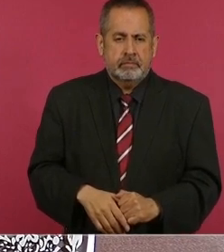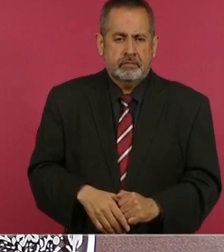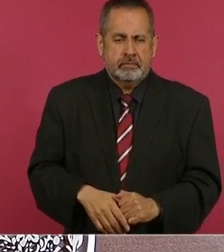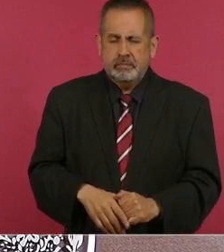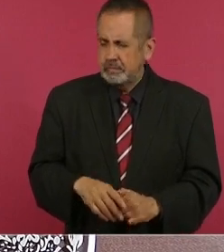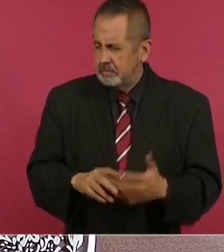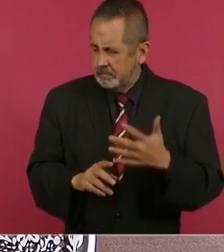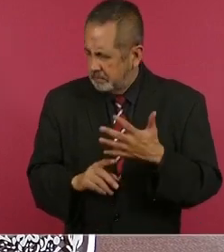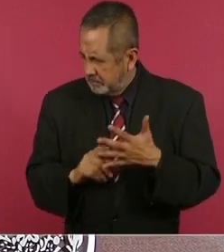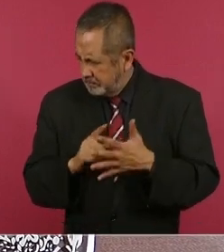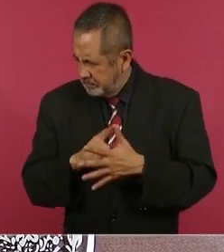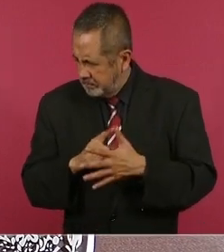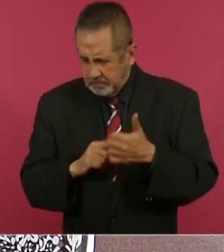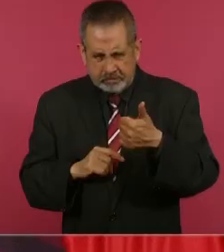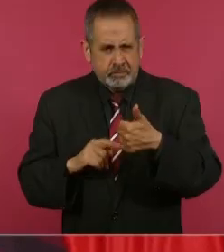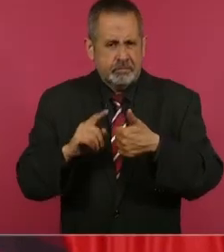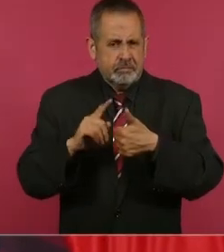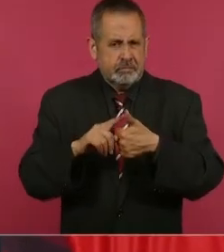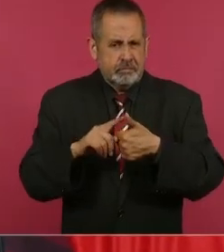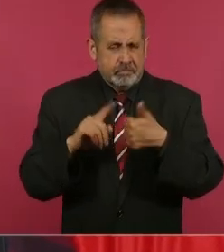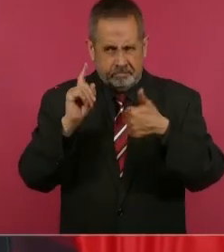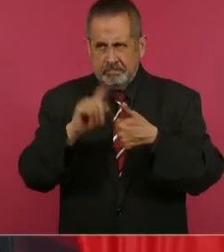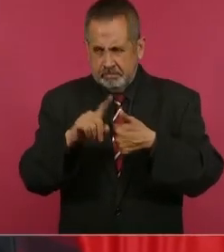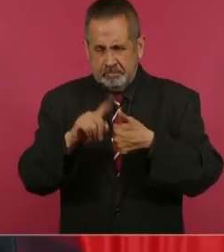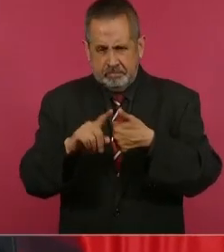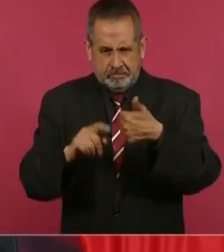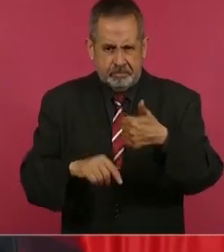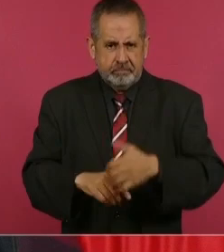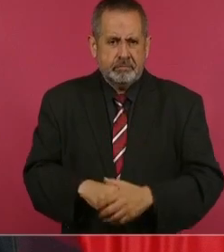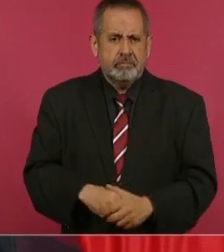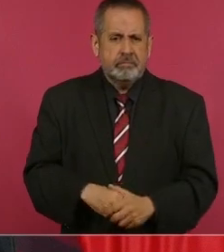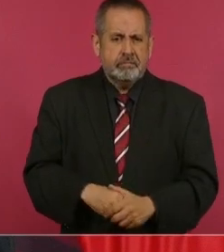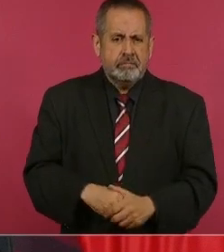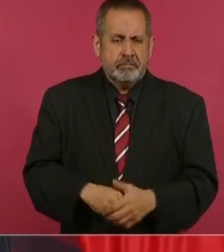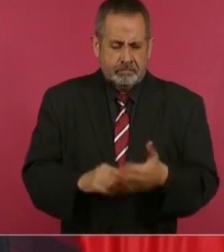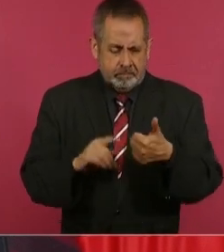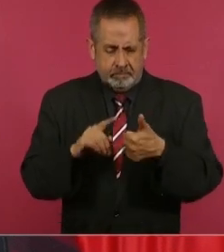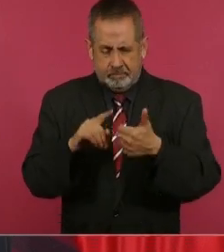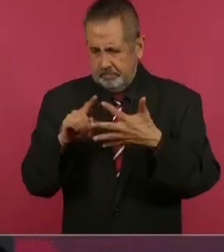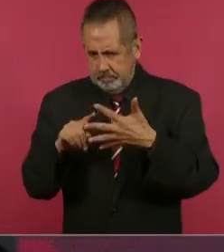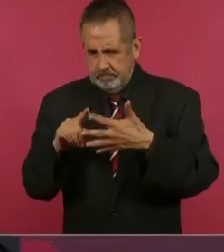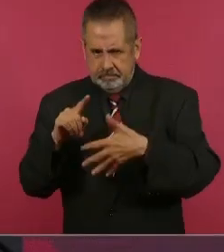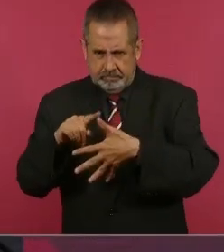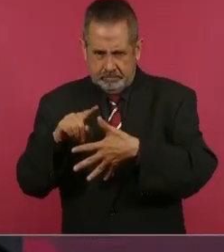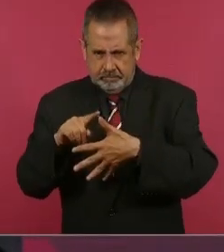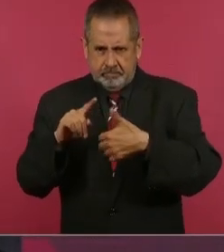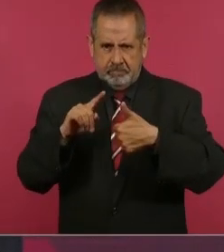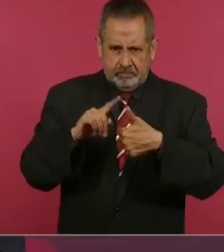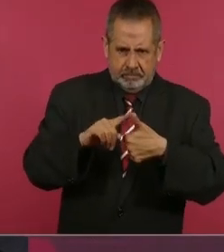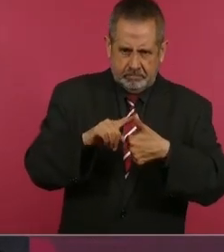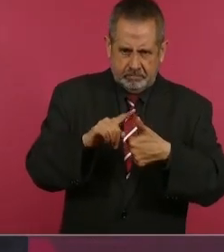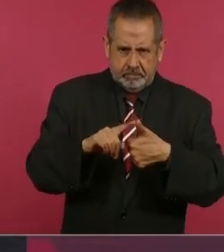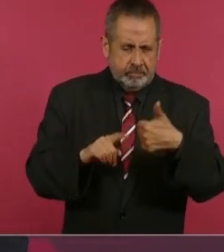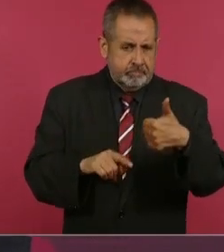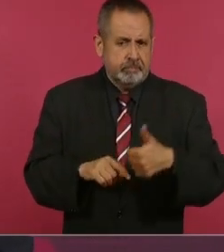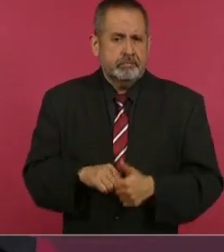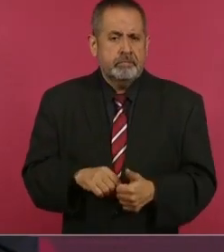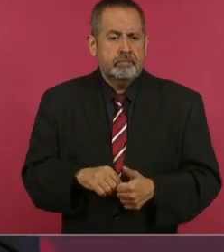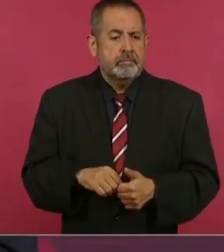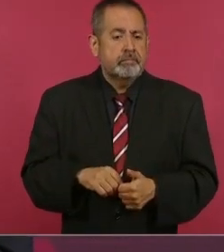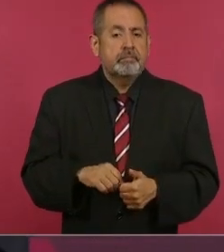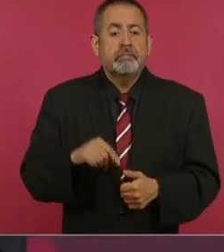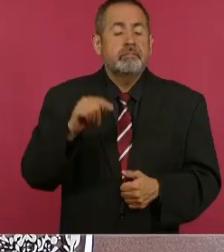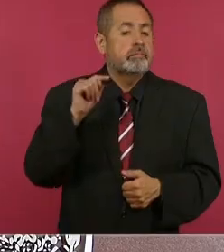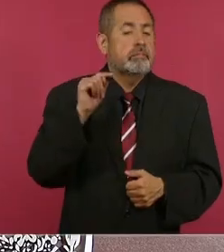¿Llevo qué? 6. ¿O voy al 6? Voy al 6. Sí. La